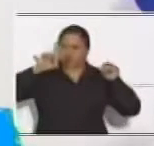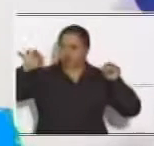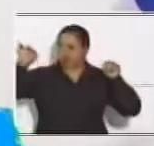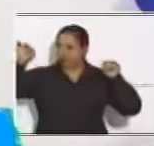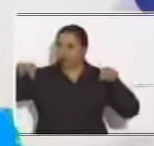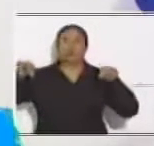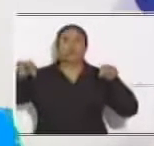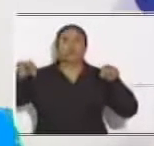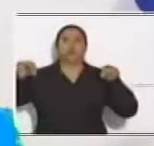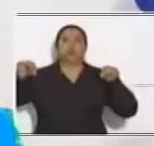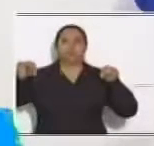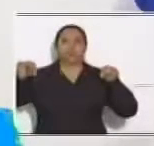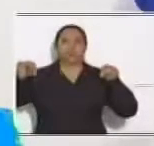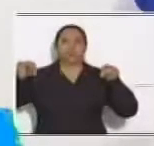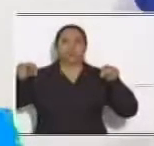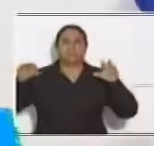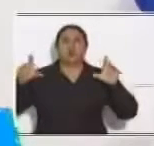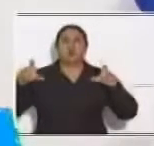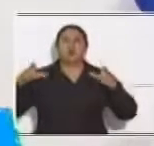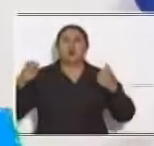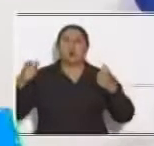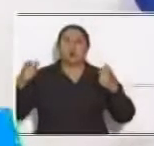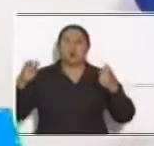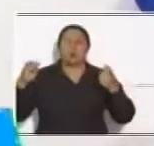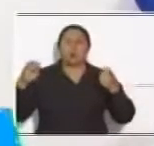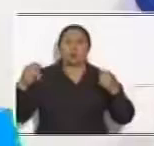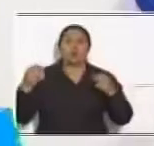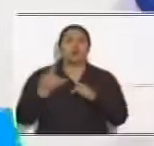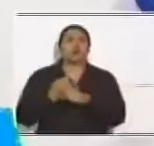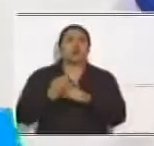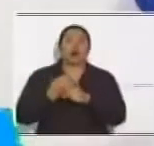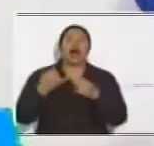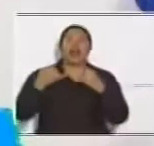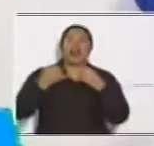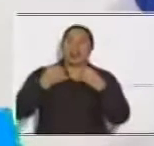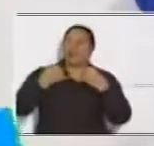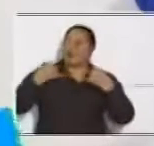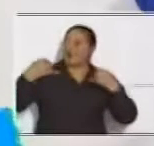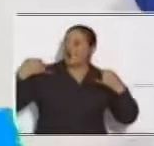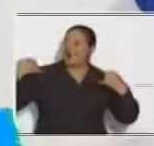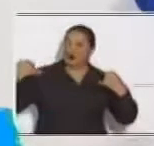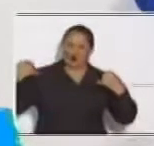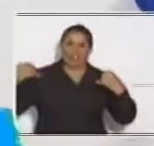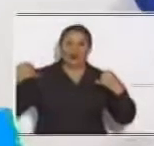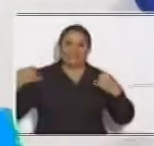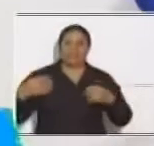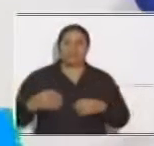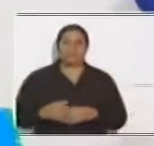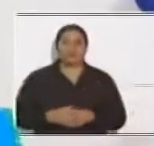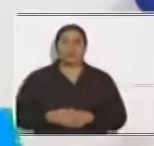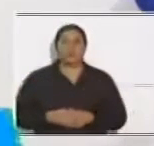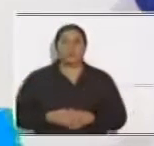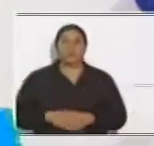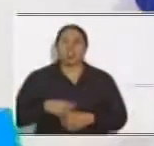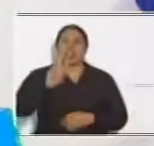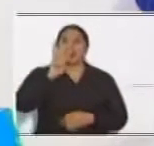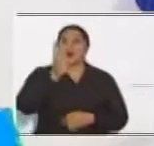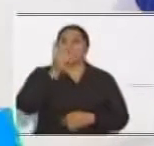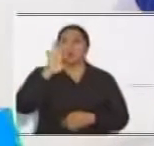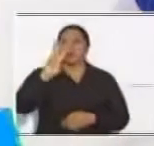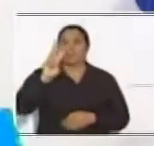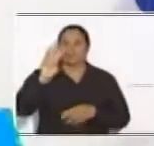entonces por medio de una línea, ¿sí? Voy a quitar el 3 para mientras.